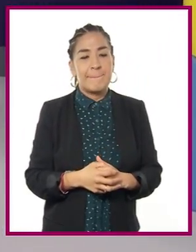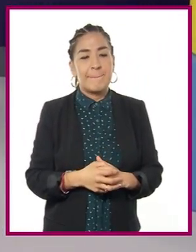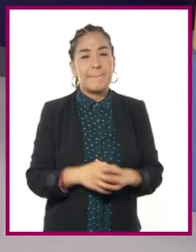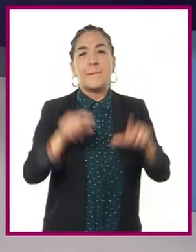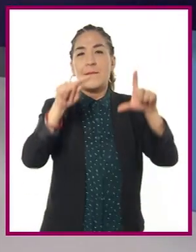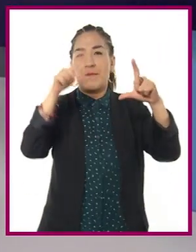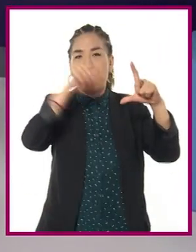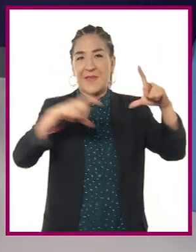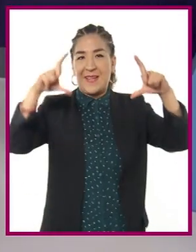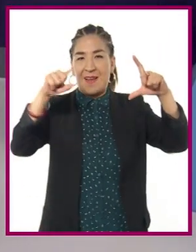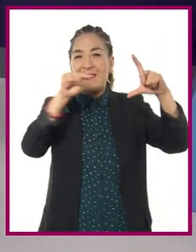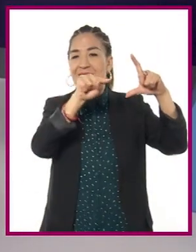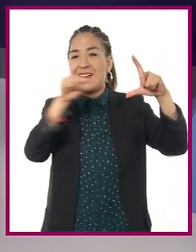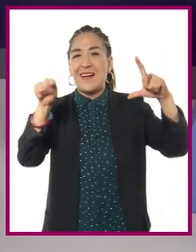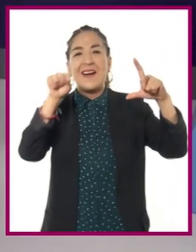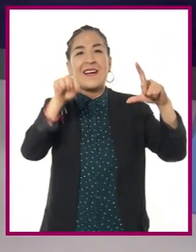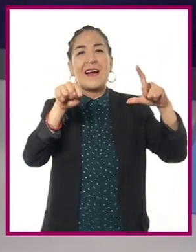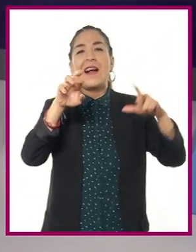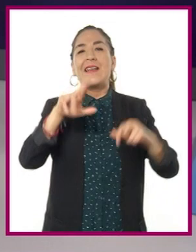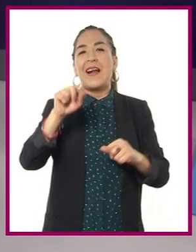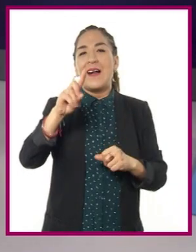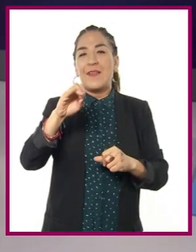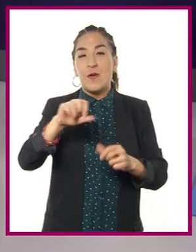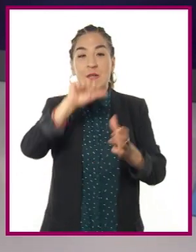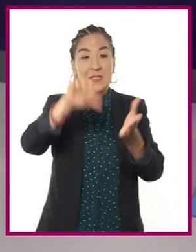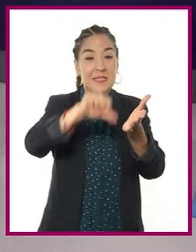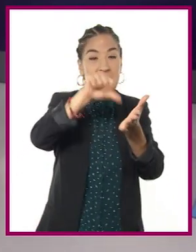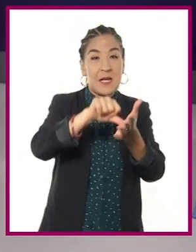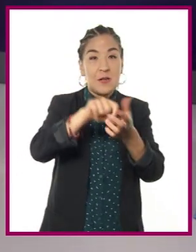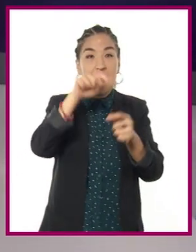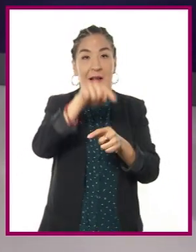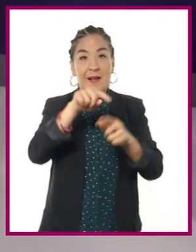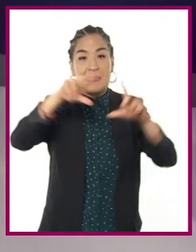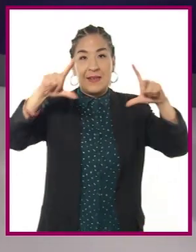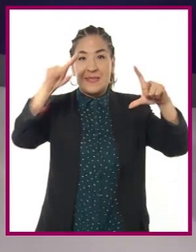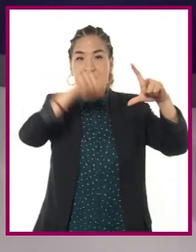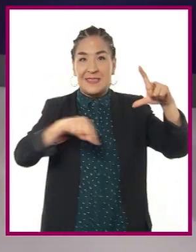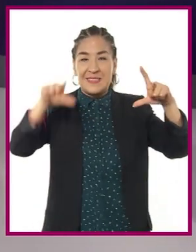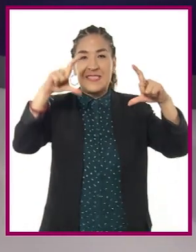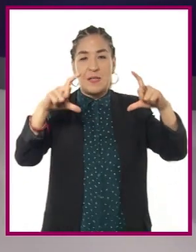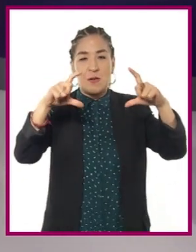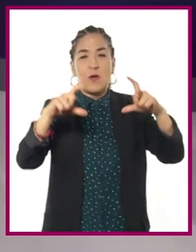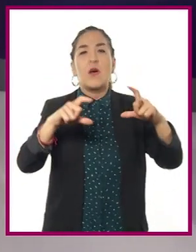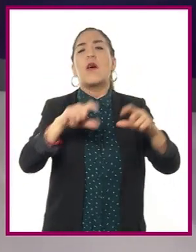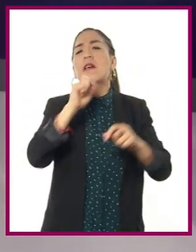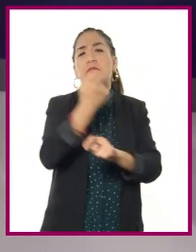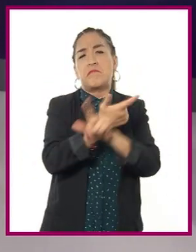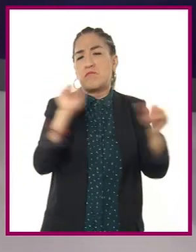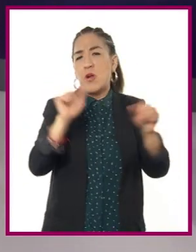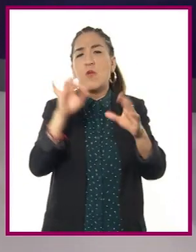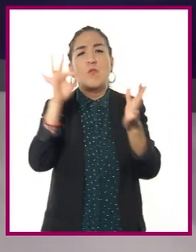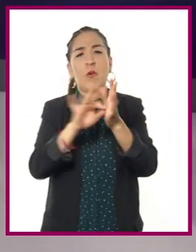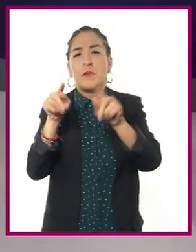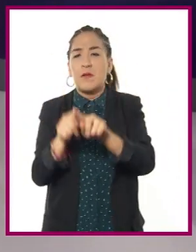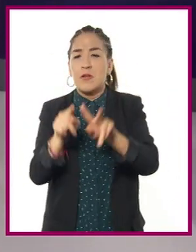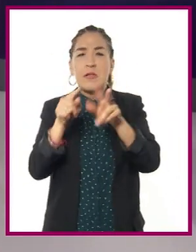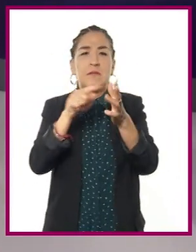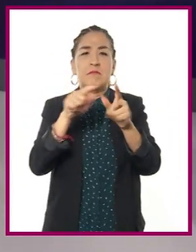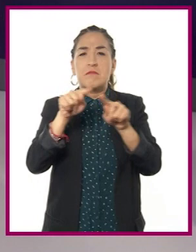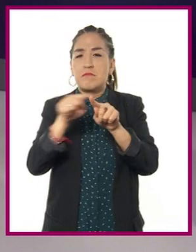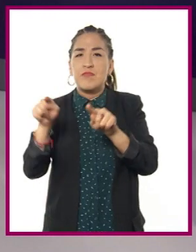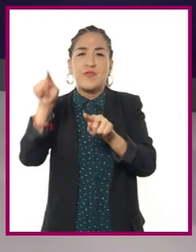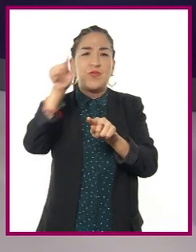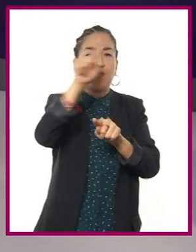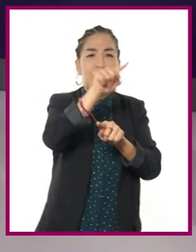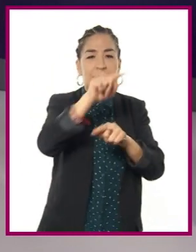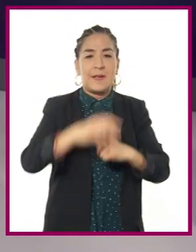Radio, el segmento que une el centro de la circunferencia con cualquiera de sus puntos. La medida